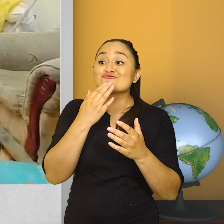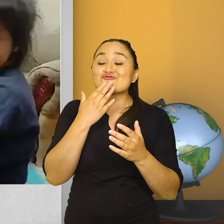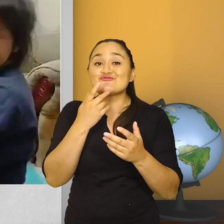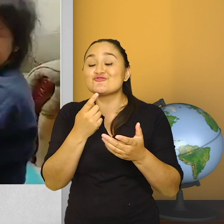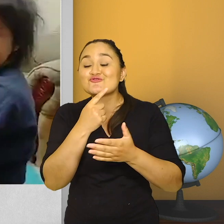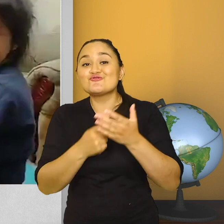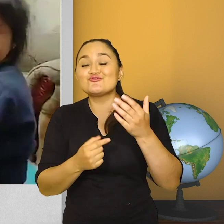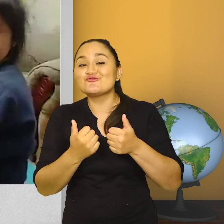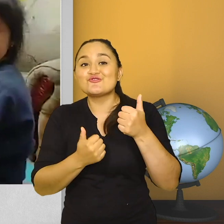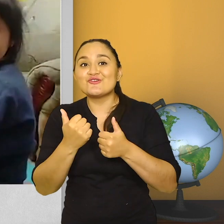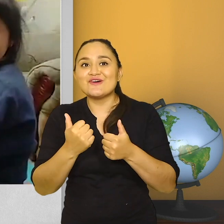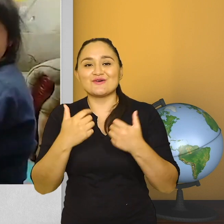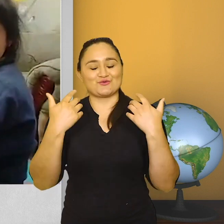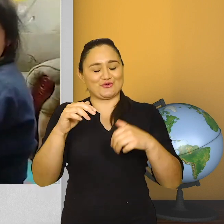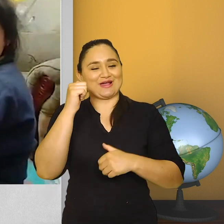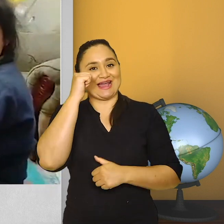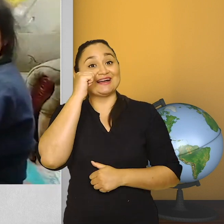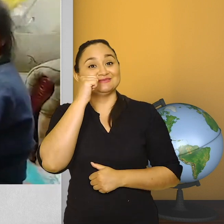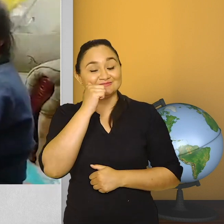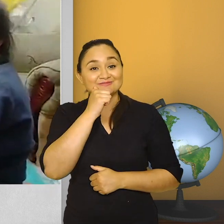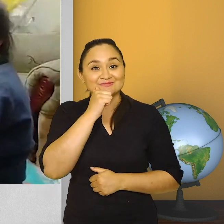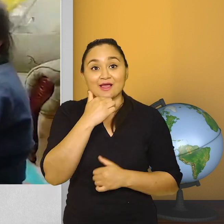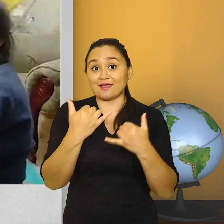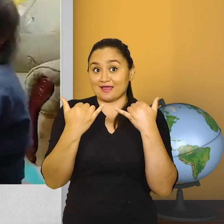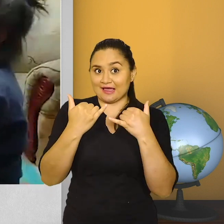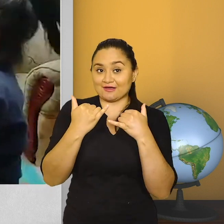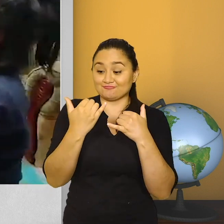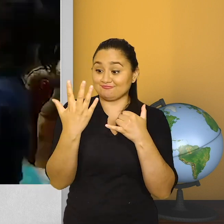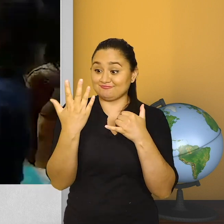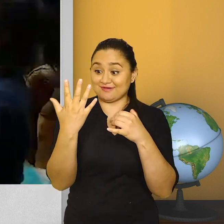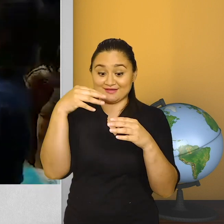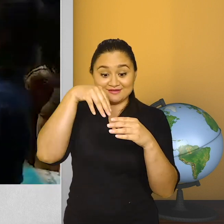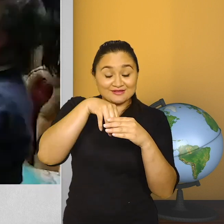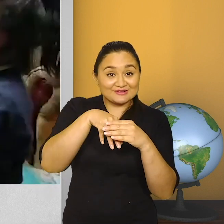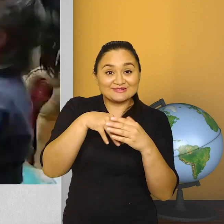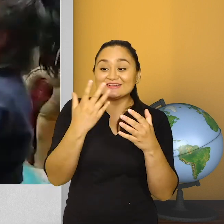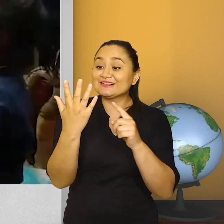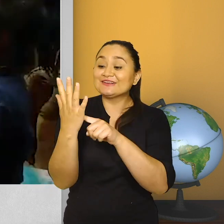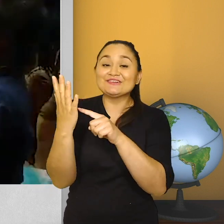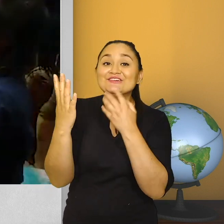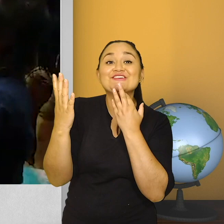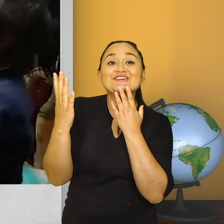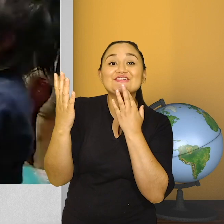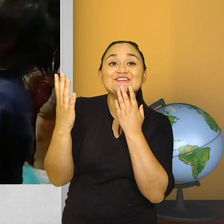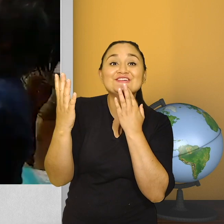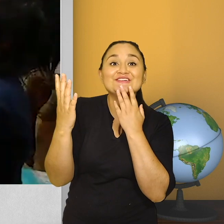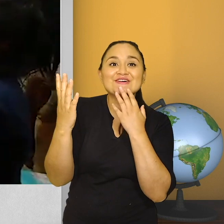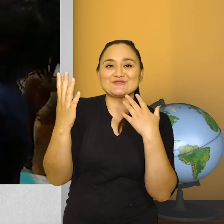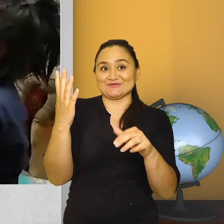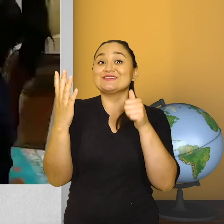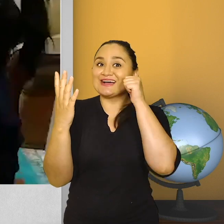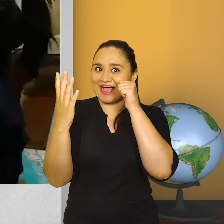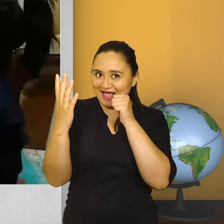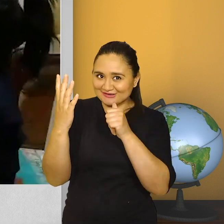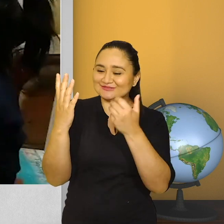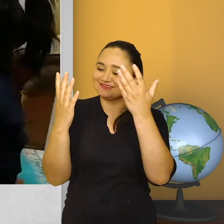abrir la manito. ¿Y eso qué color es este? ¡Azul! Ahora ponemos la manita ahí. ¿Qué color es la